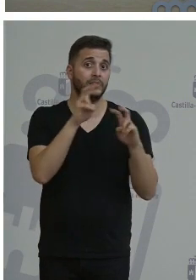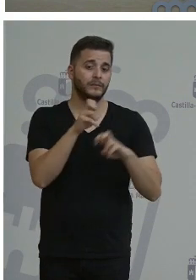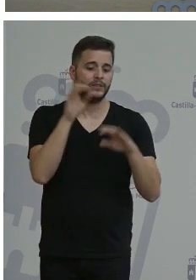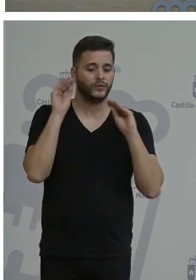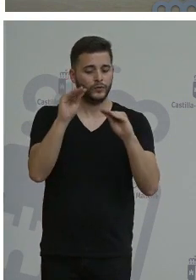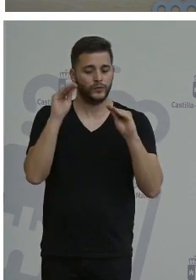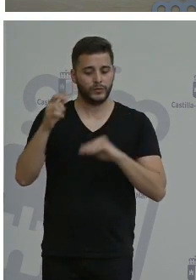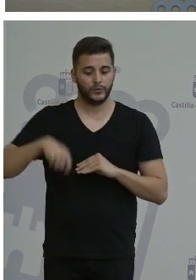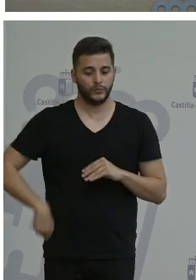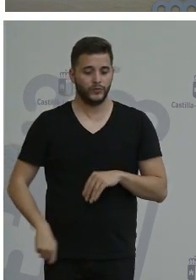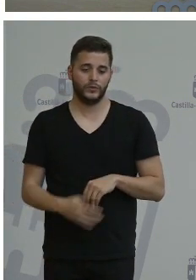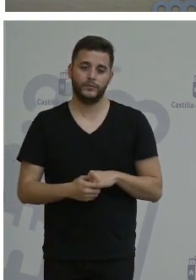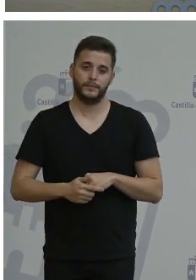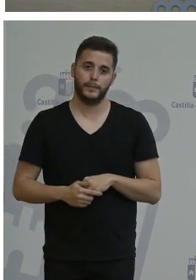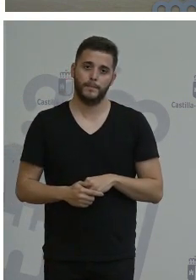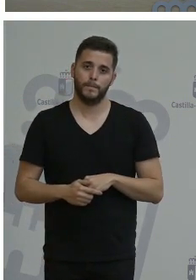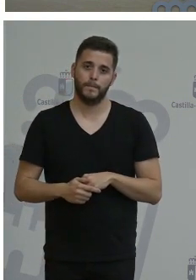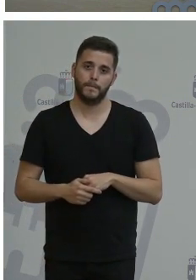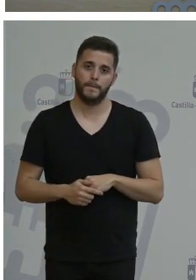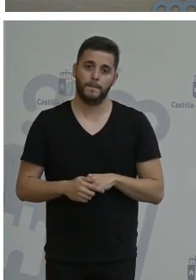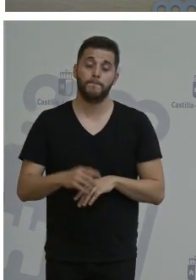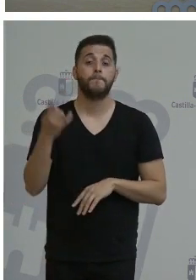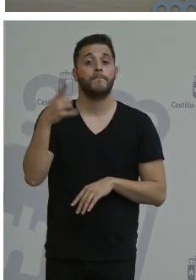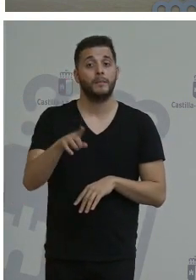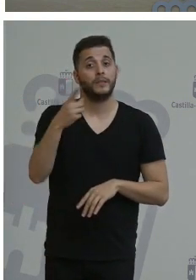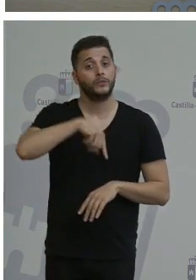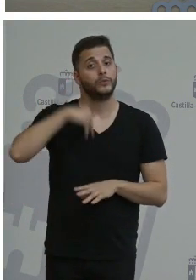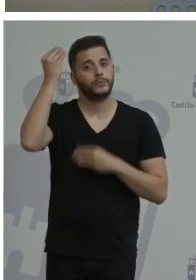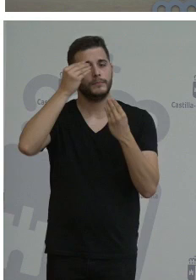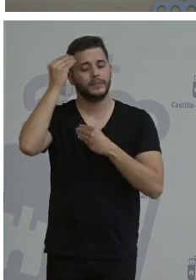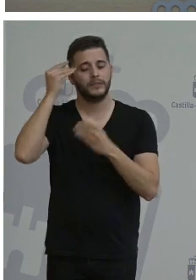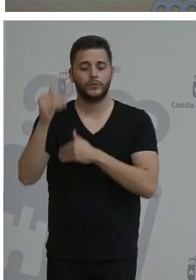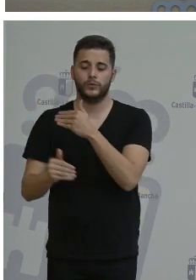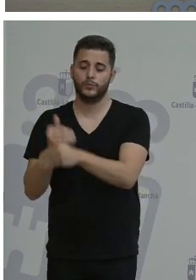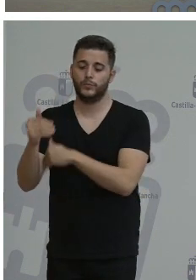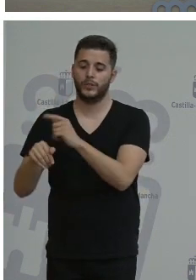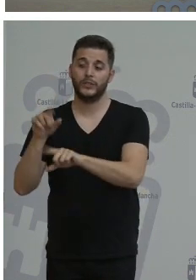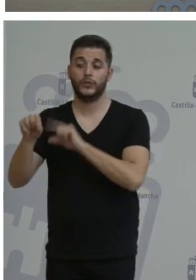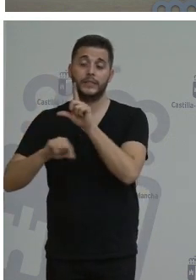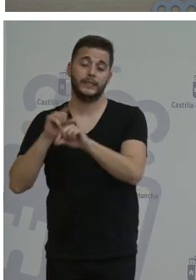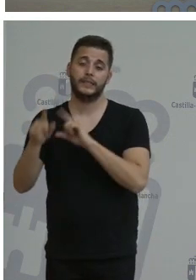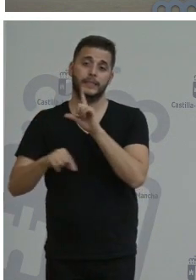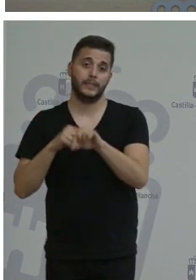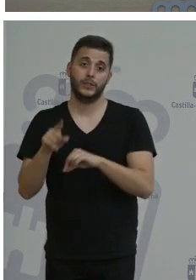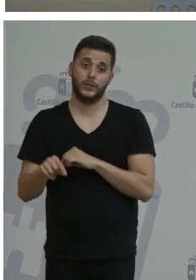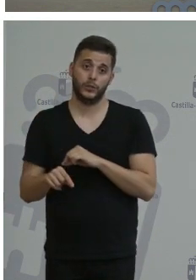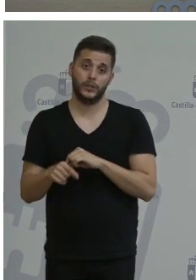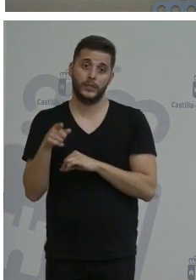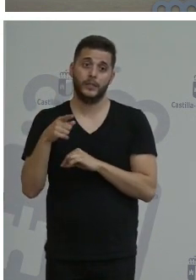profesional. También tenemos que repensar los procesos de selección y esos